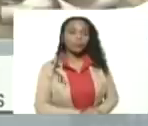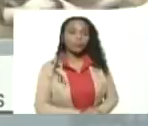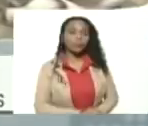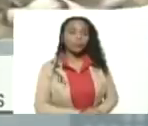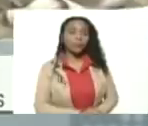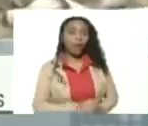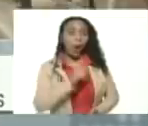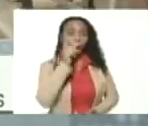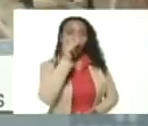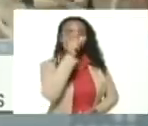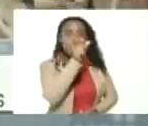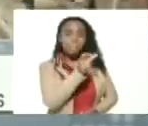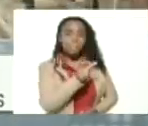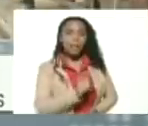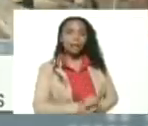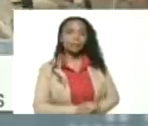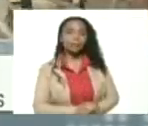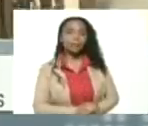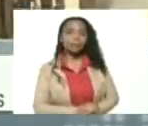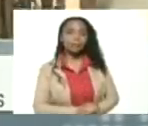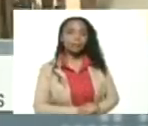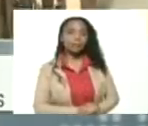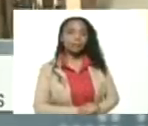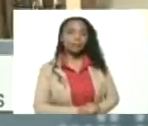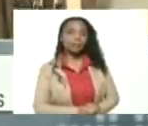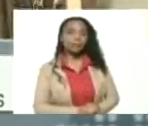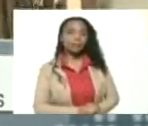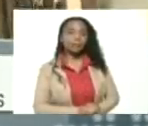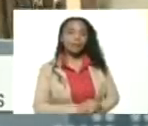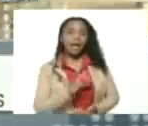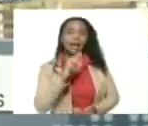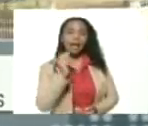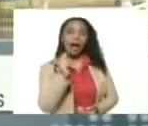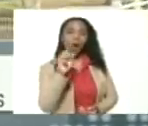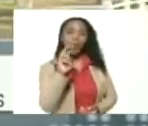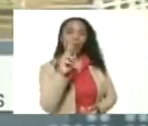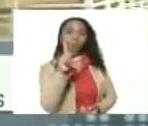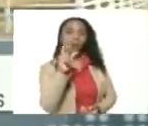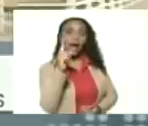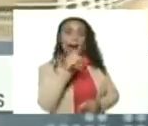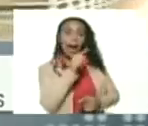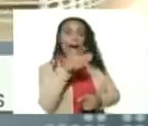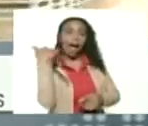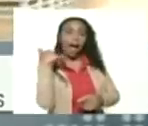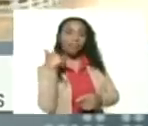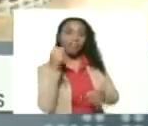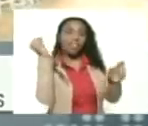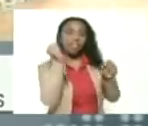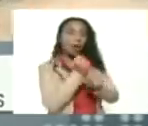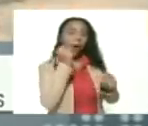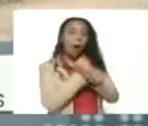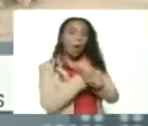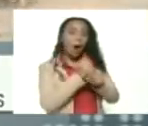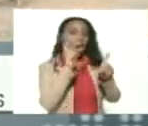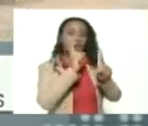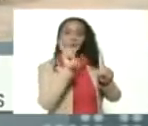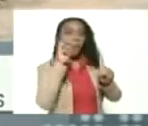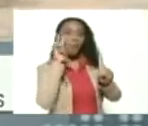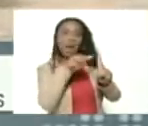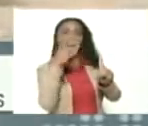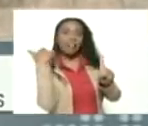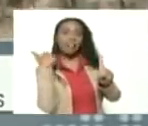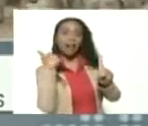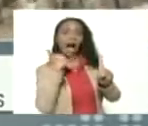Raúl Álvaro. Raúl, que pasó de ser un obrero invisible a un hombre que